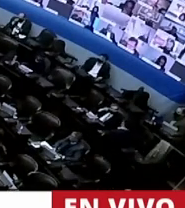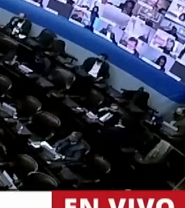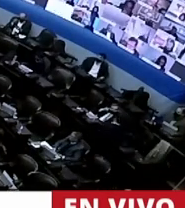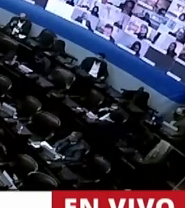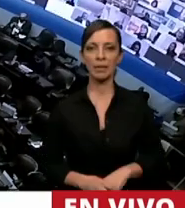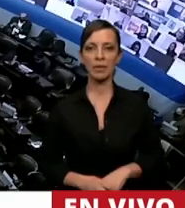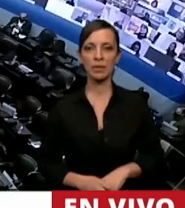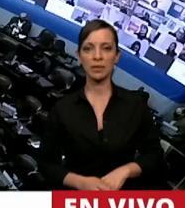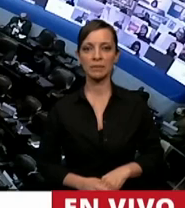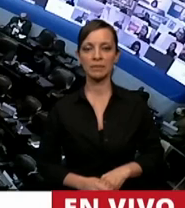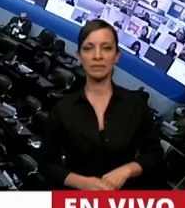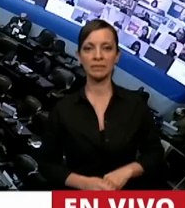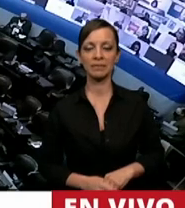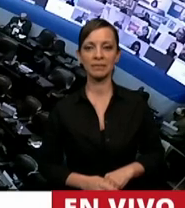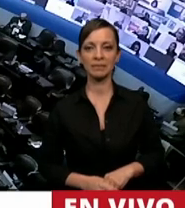i